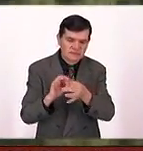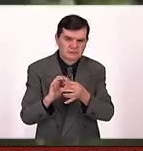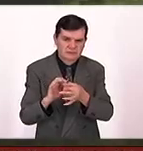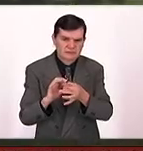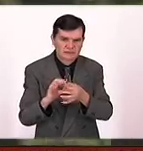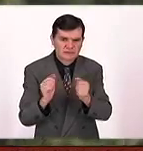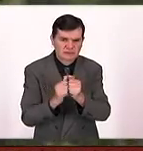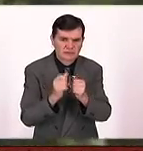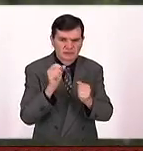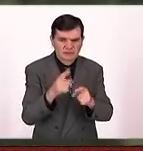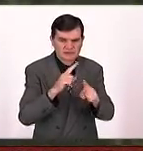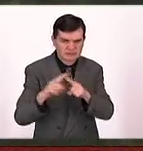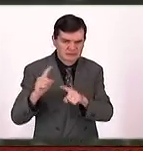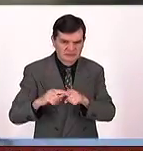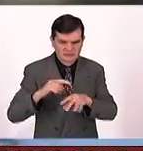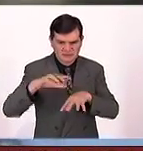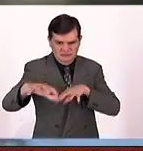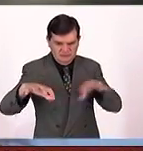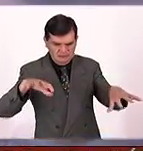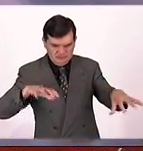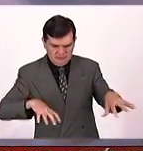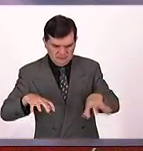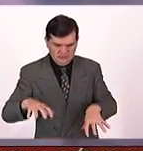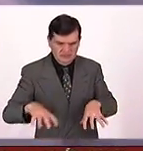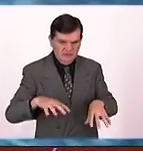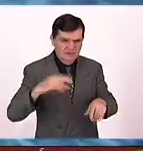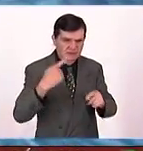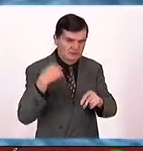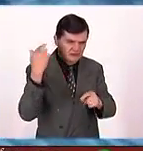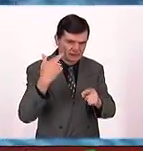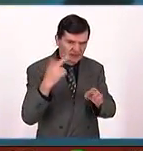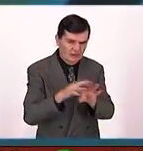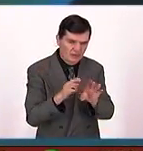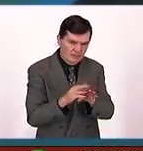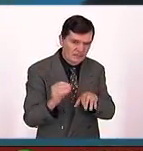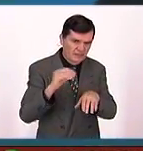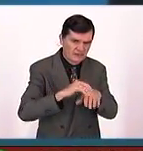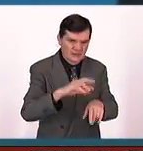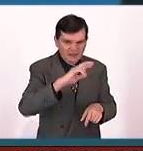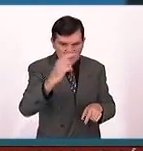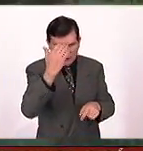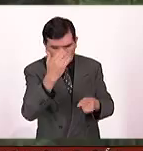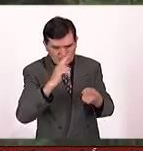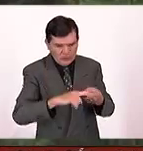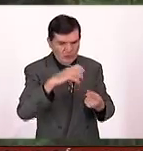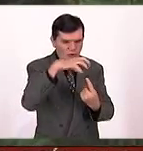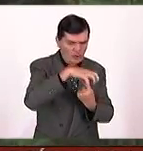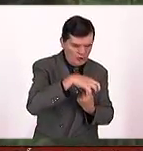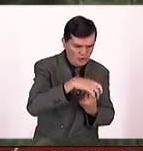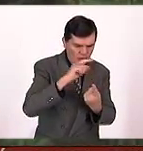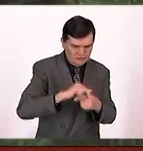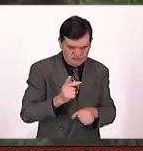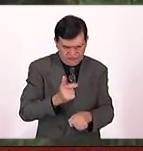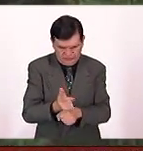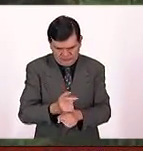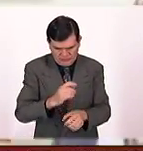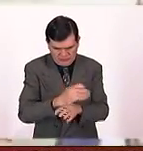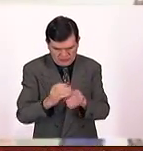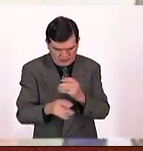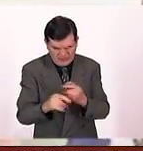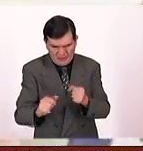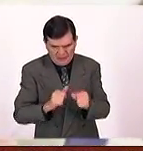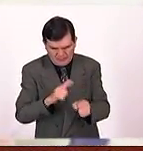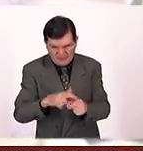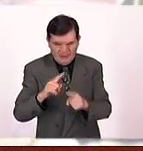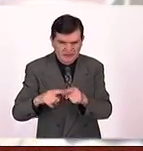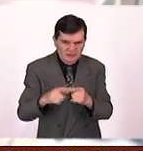familiarizando con las diversidades en diferentes reinos, desde que sepa reconocer la diversidad de hongos, identificar algunas de las especies,